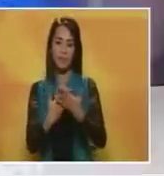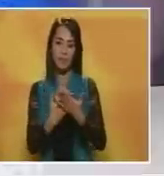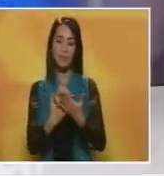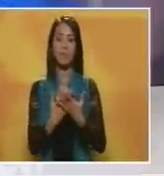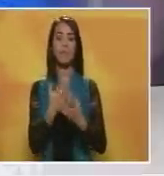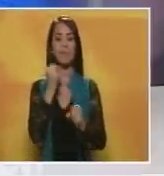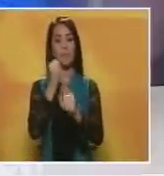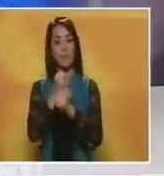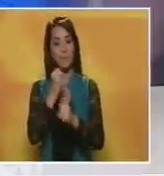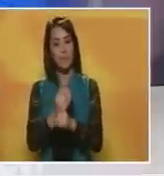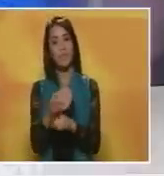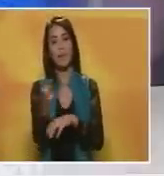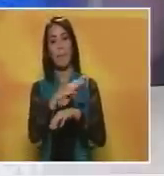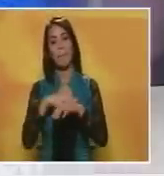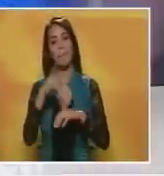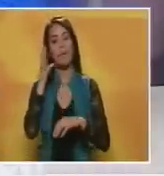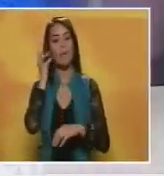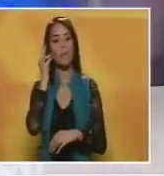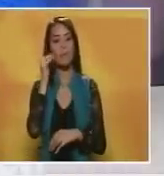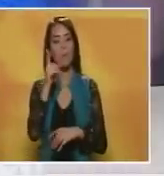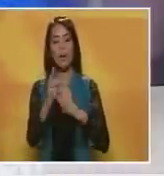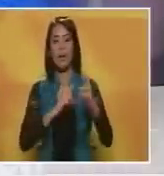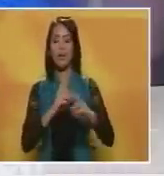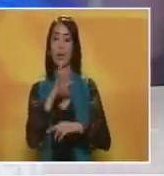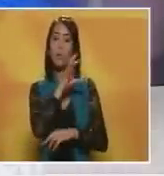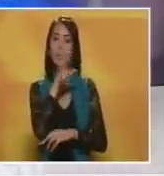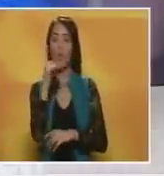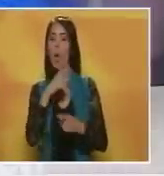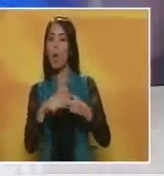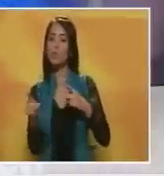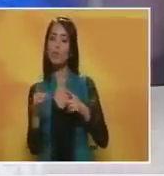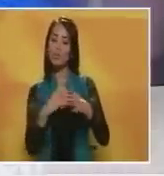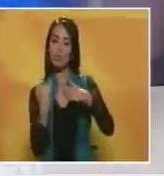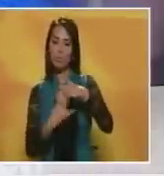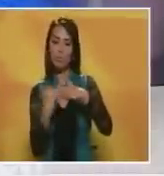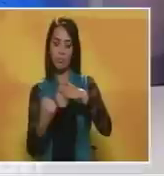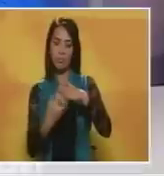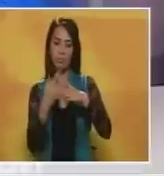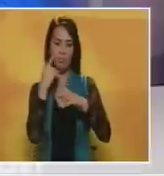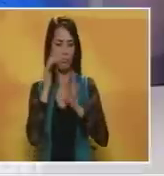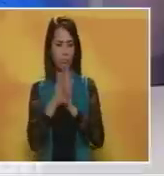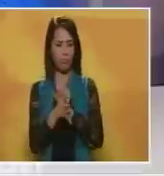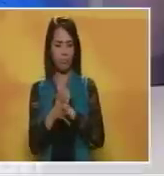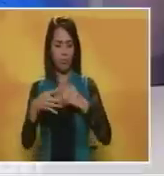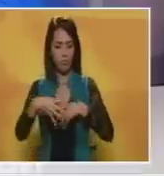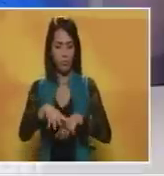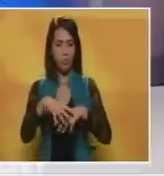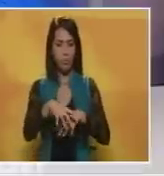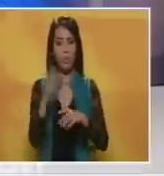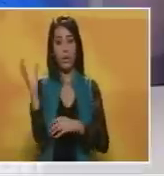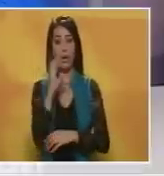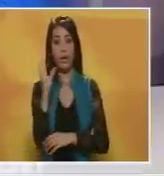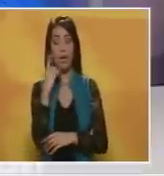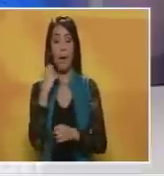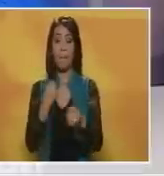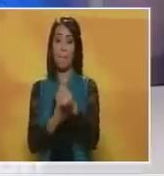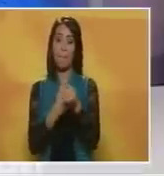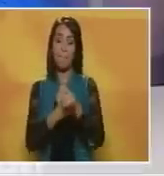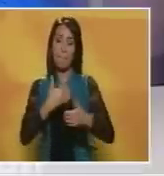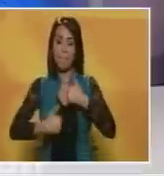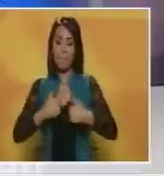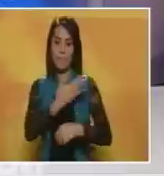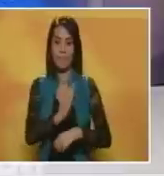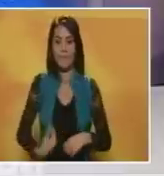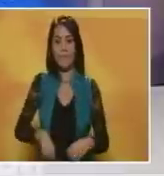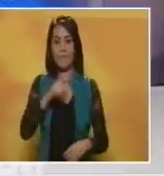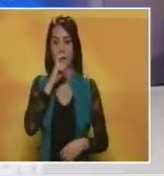la clase obrera el ministerio de la mujer de relaciones exteriores y otras instituciones se concentran en el centro de caracas en apoyo a la candidatura de